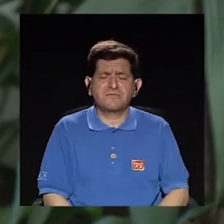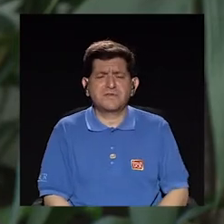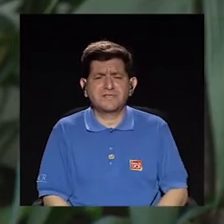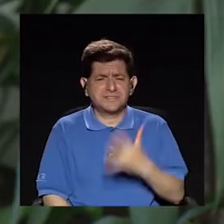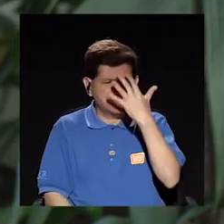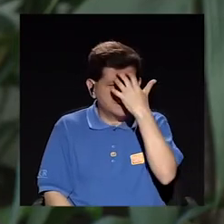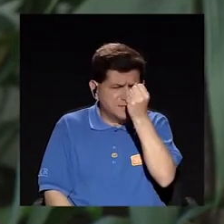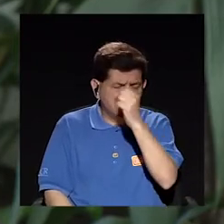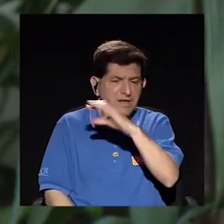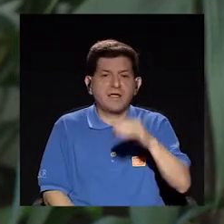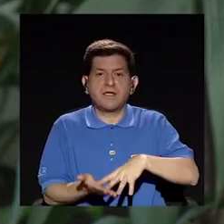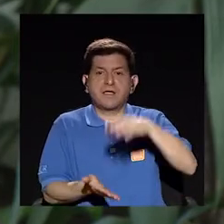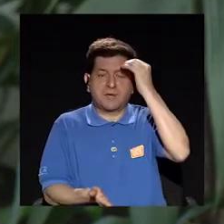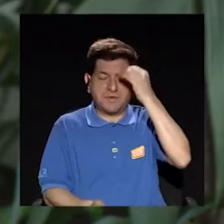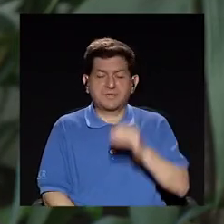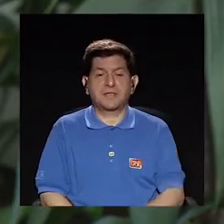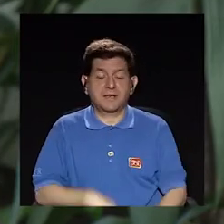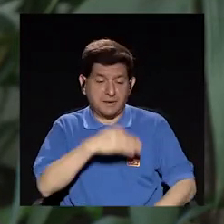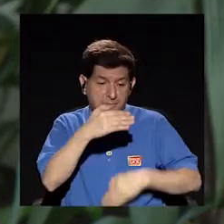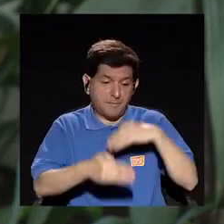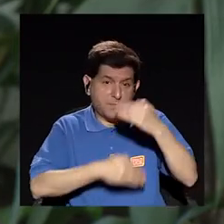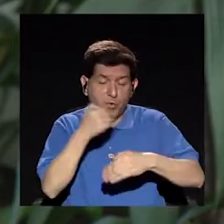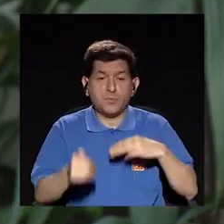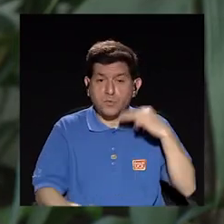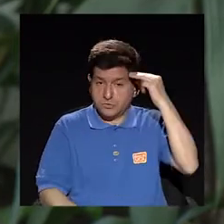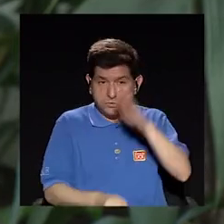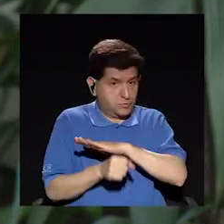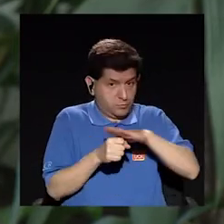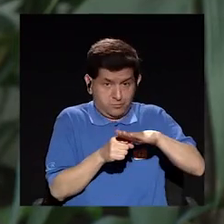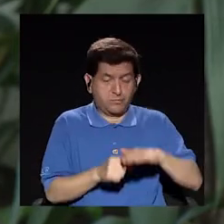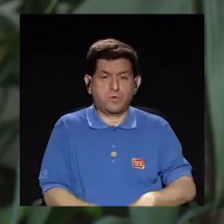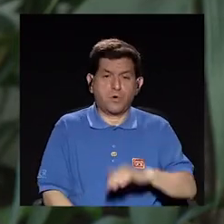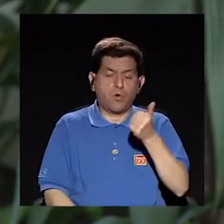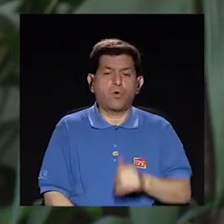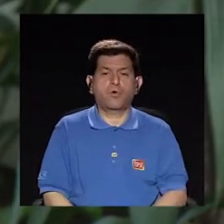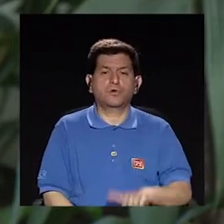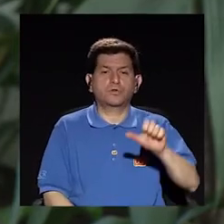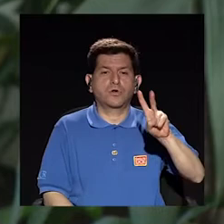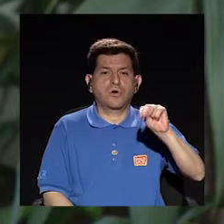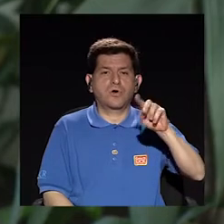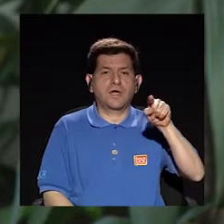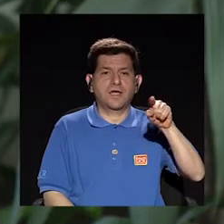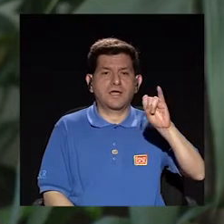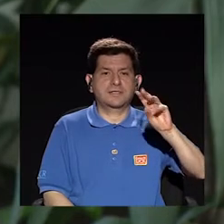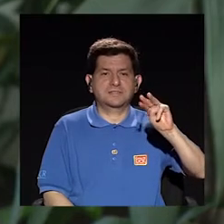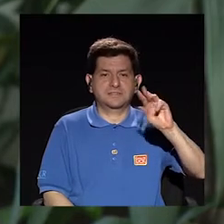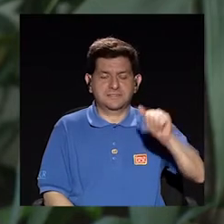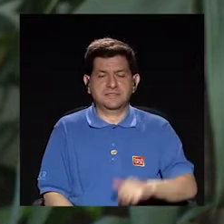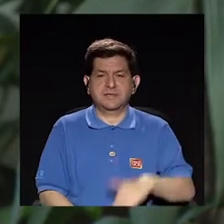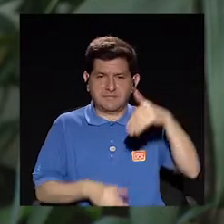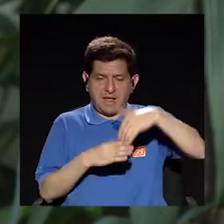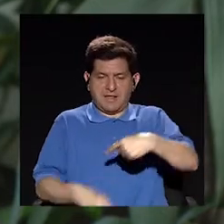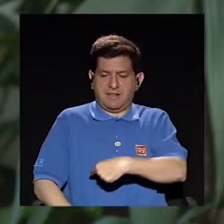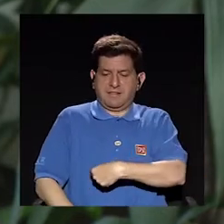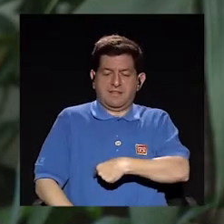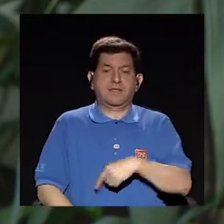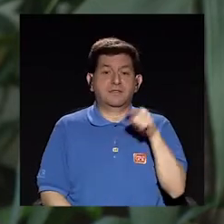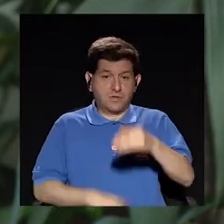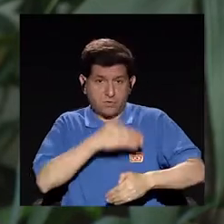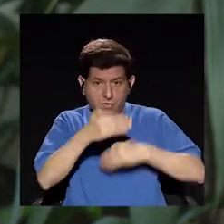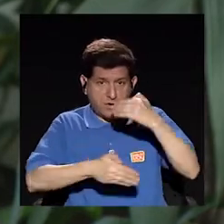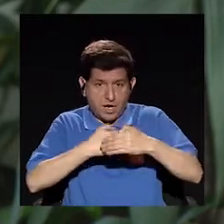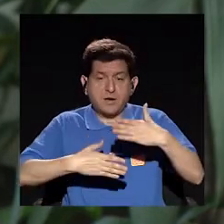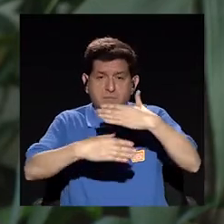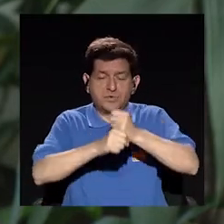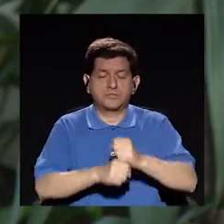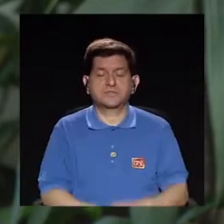más aprender, ¿verdad? Por este proceso de maduración. Lo otro es las enzimas en el hígado. Las enzimas son las partículas que metabolizan